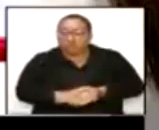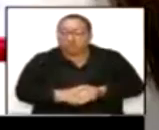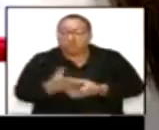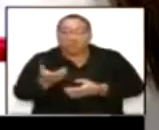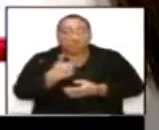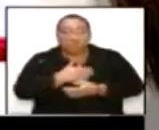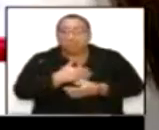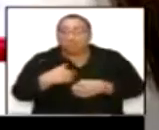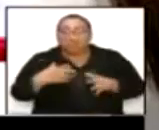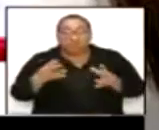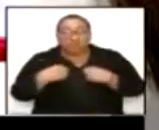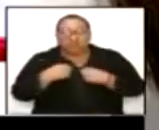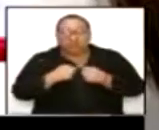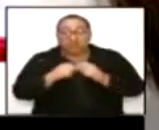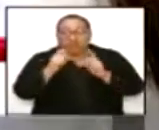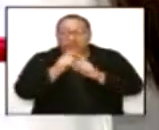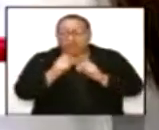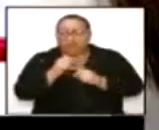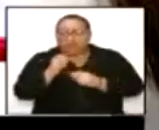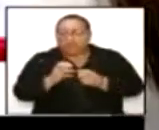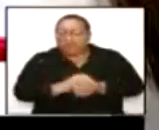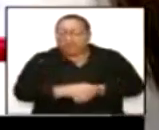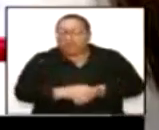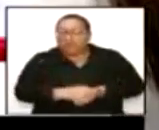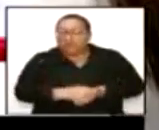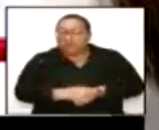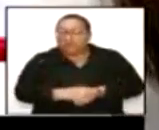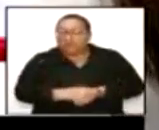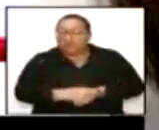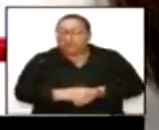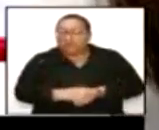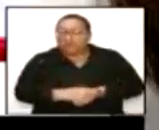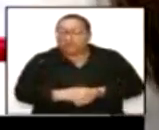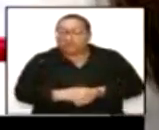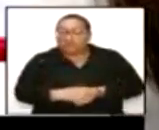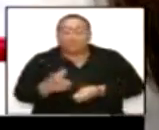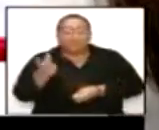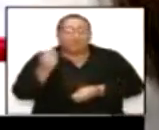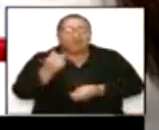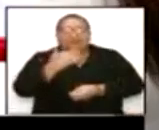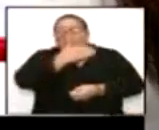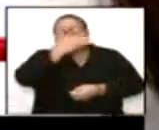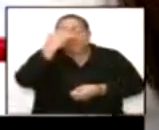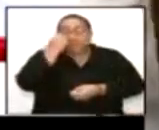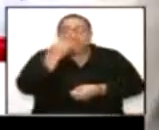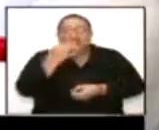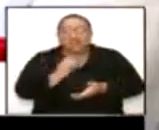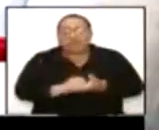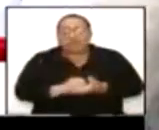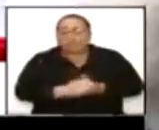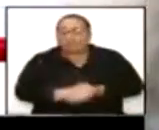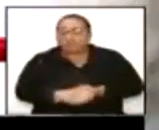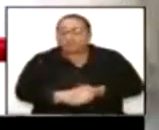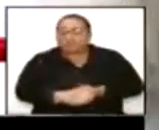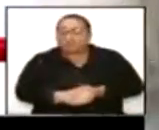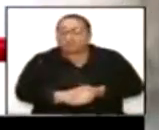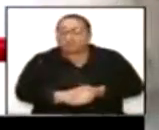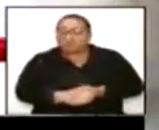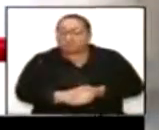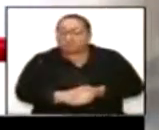eso, cuando se nos habla con estas terminologías, como digo, y repito y reitero, lo hemos escuchado hasta la saciedad. Presidente, ¿sabe